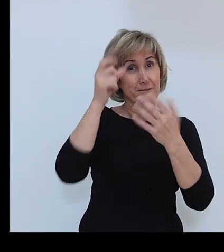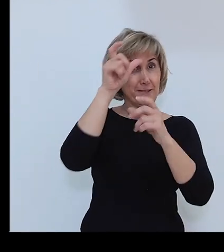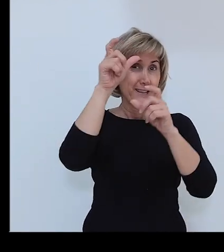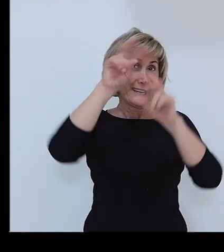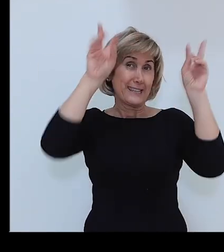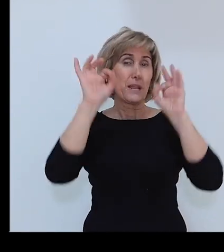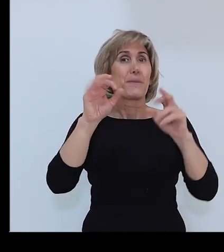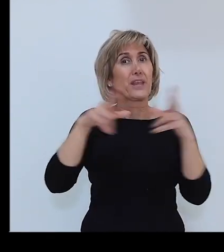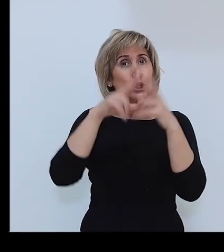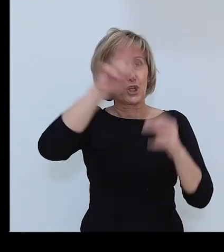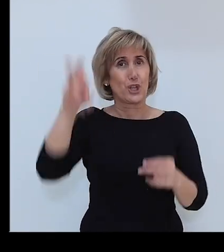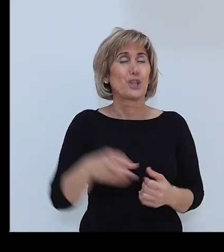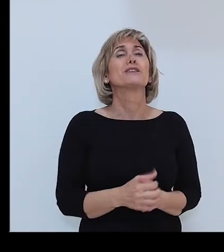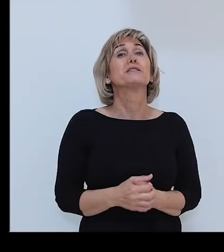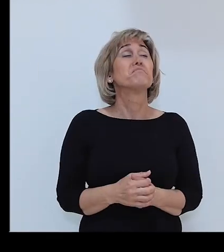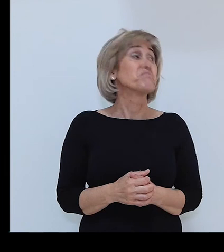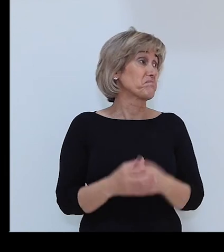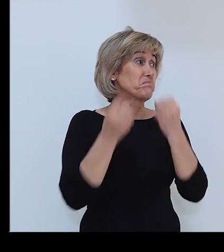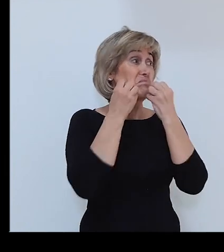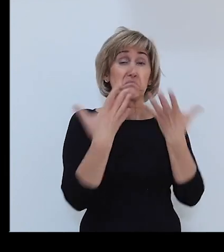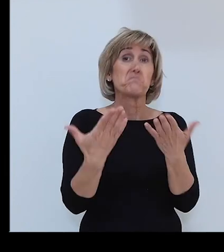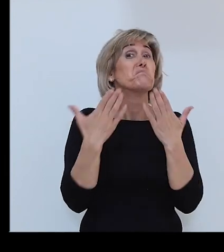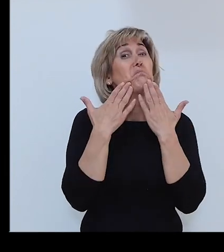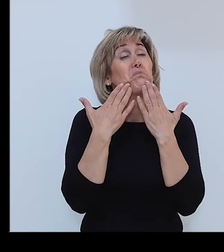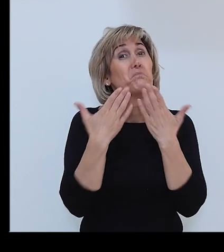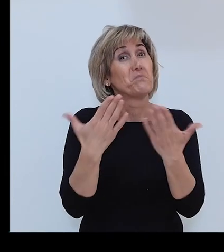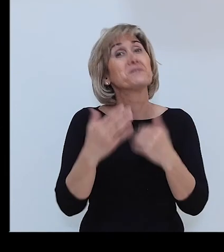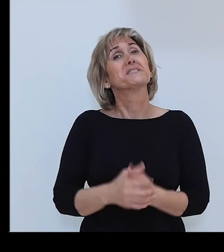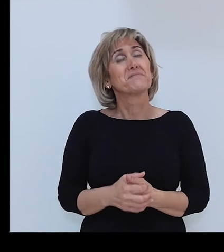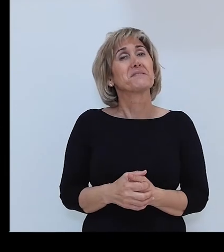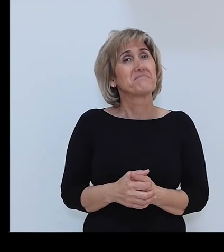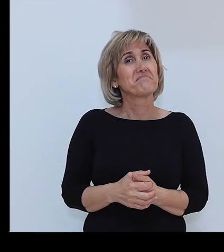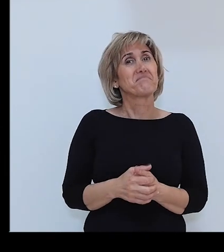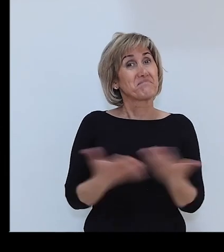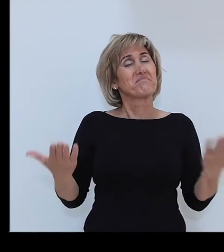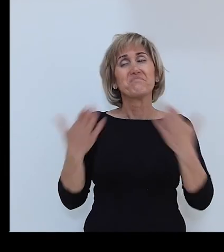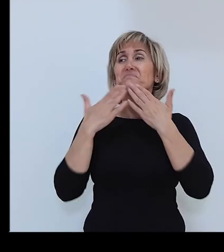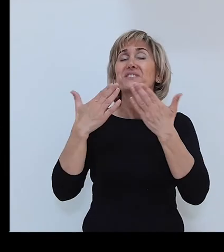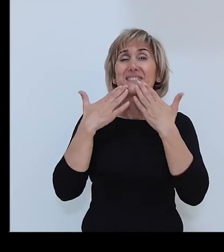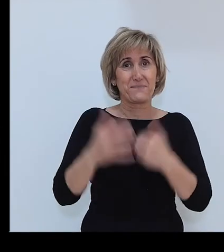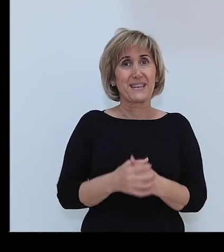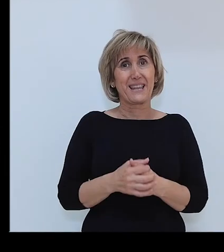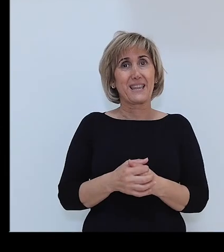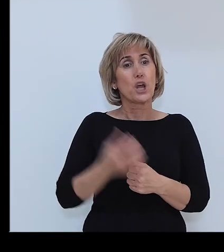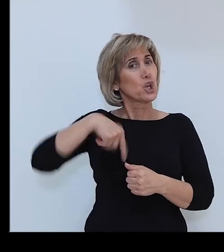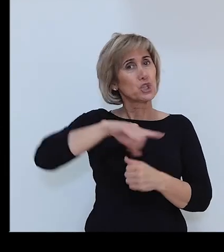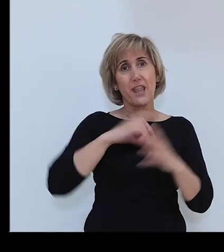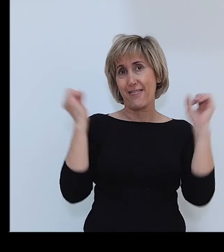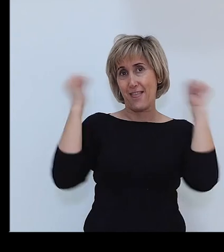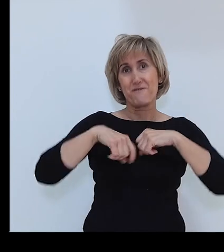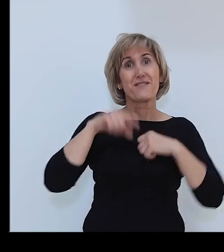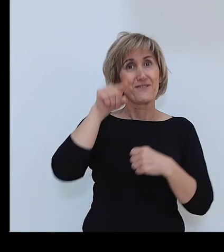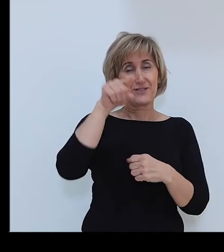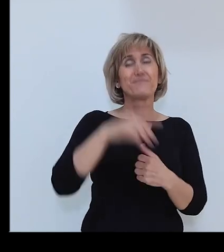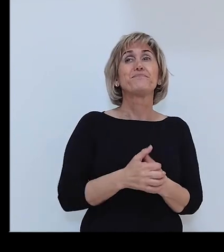había metido digamos, el dedo en la llaga y había metido su mirada sociológica. Muy bien,